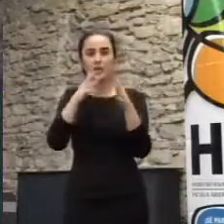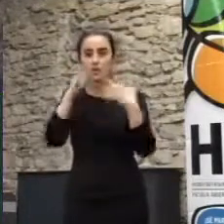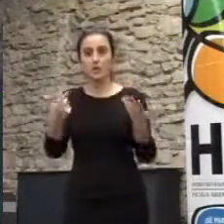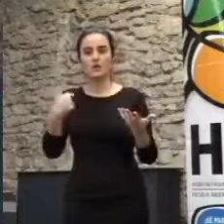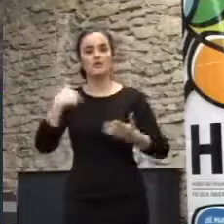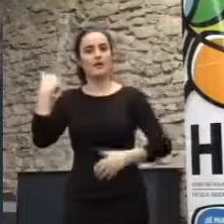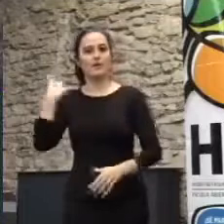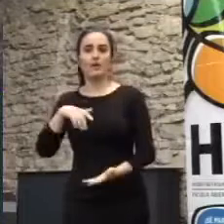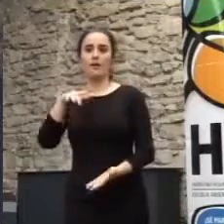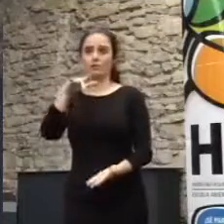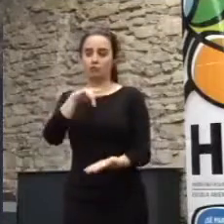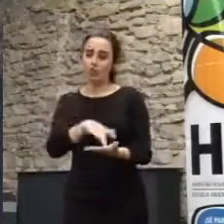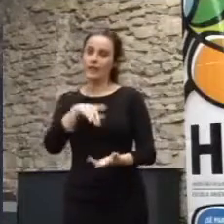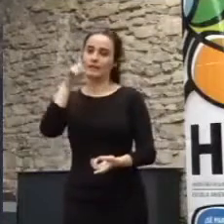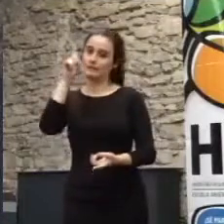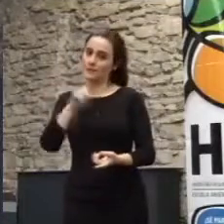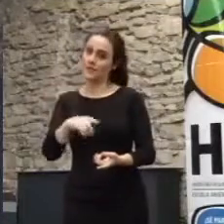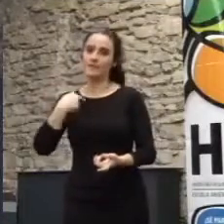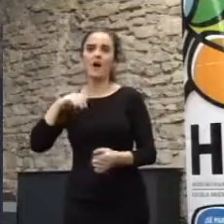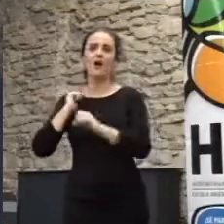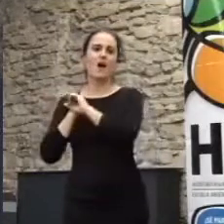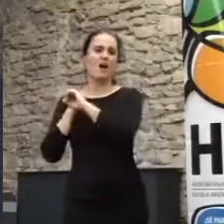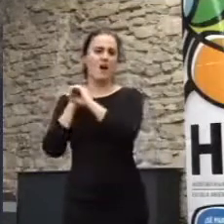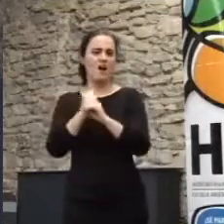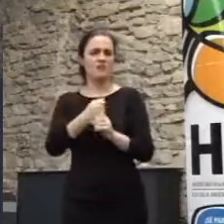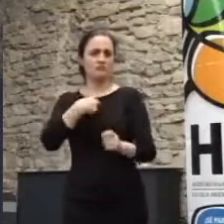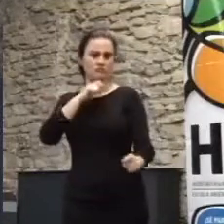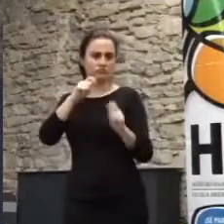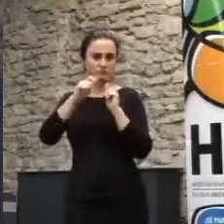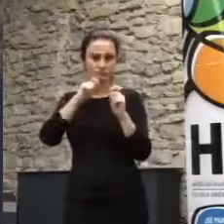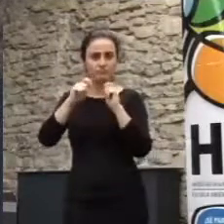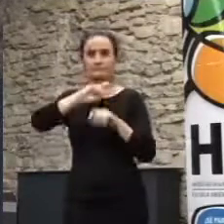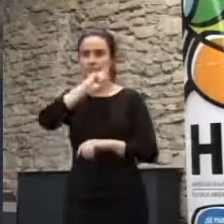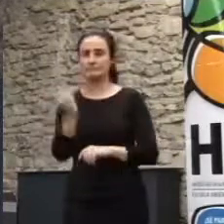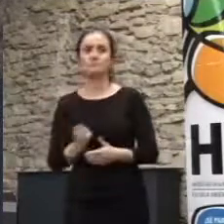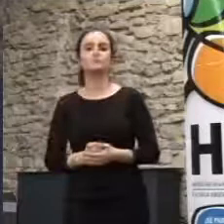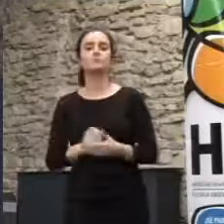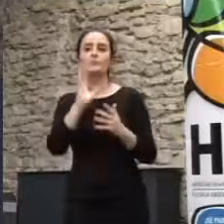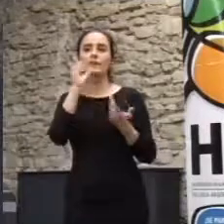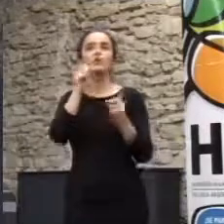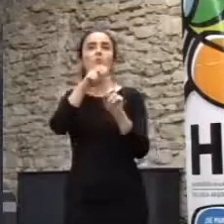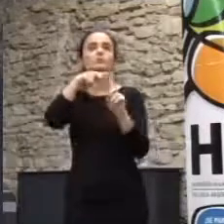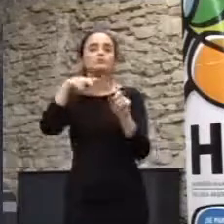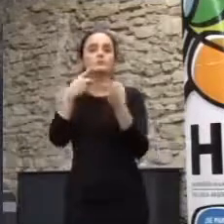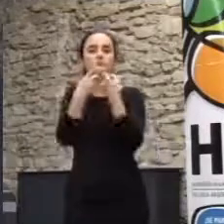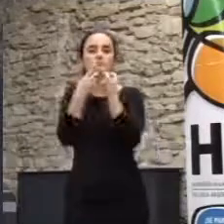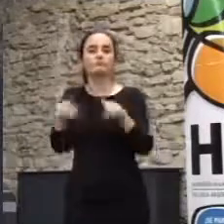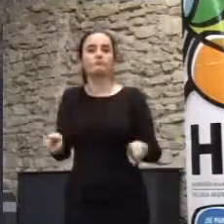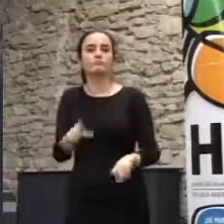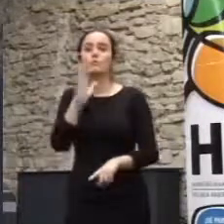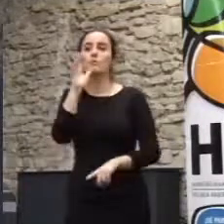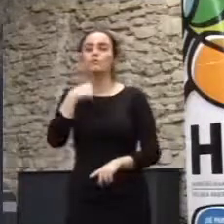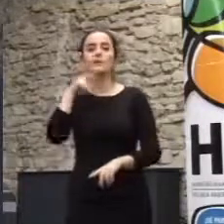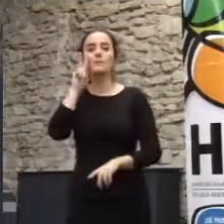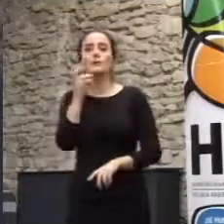chupado comisiones durante muchos años y ahora tengo otra perspectiva porque también veo cómo se